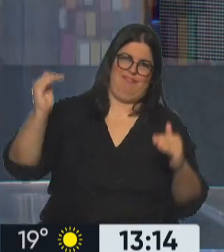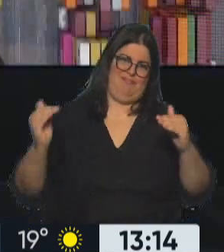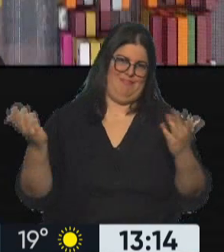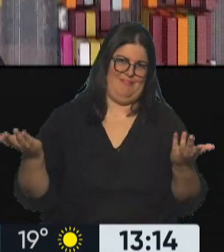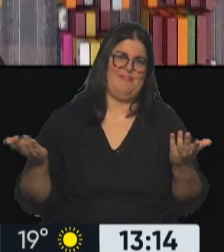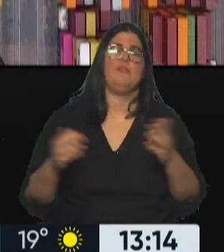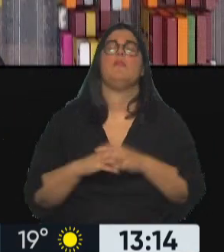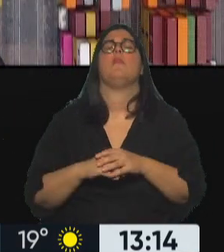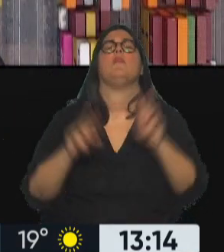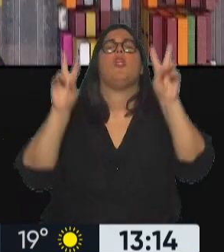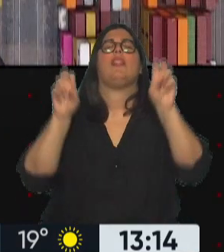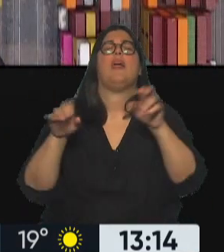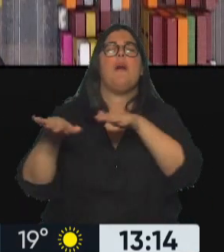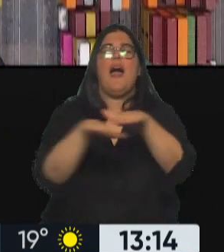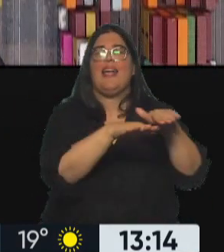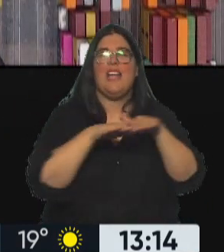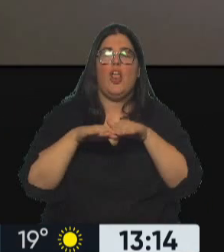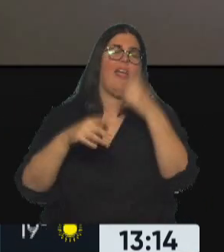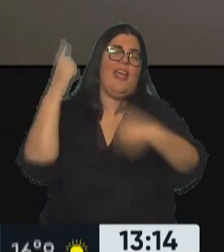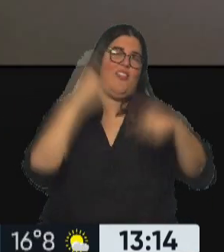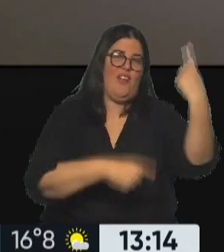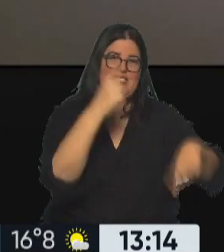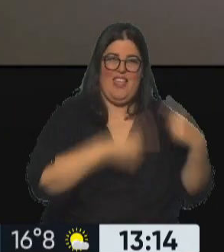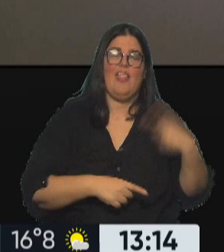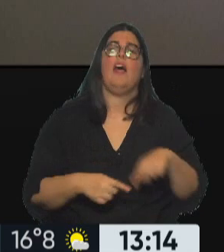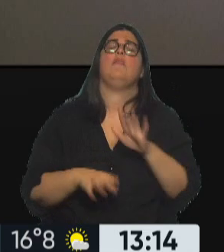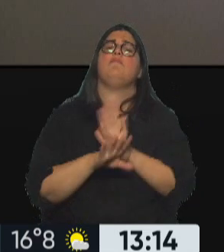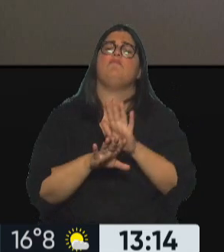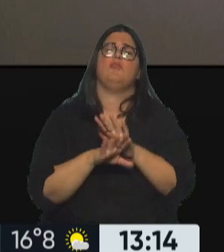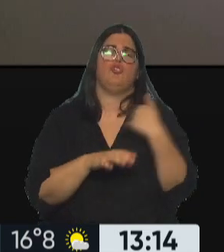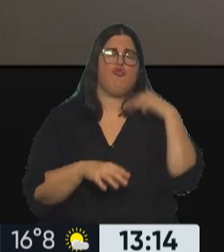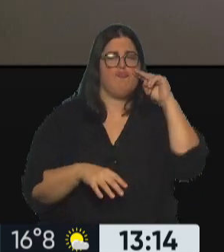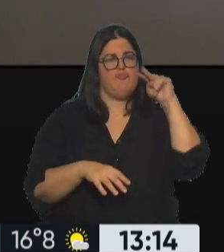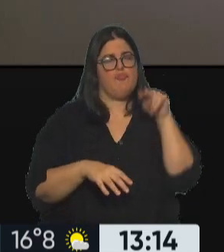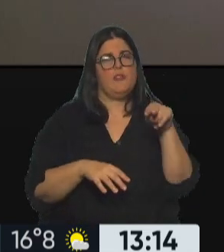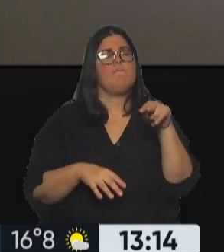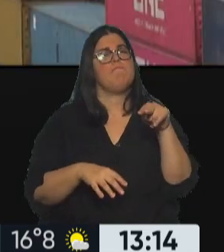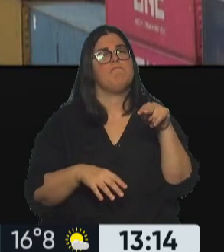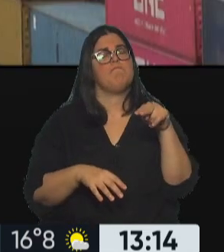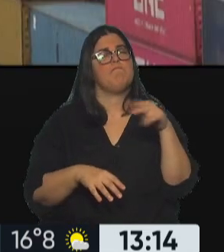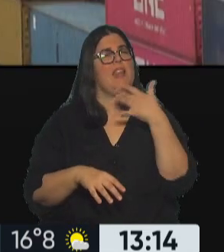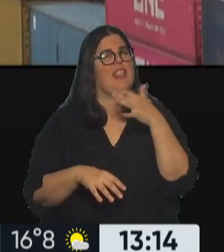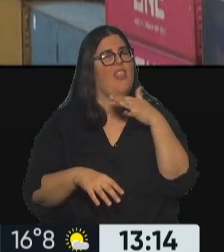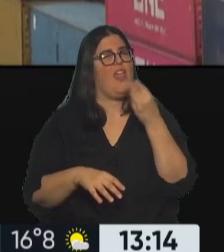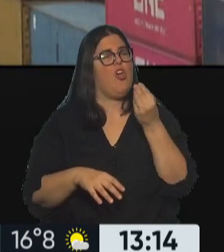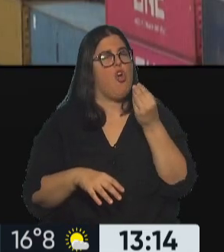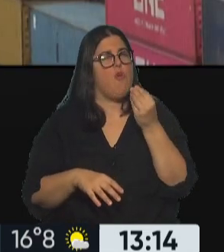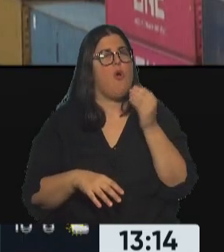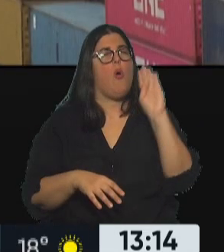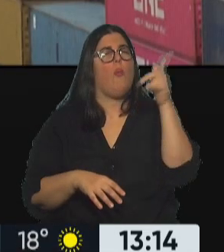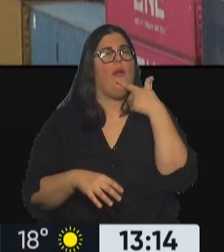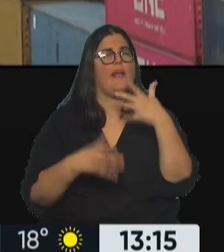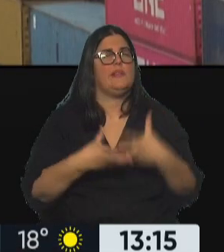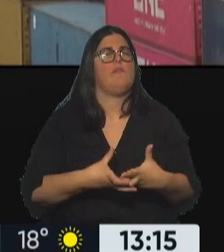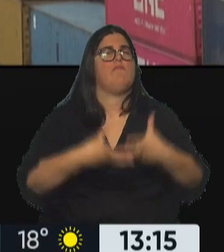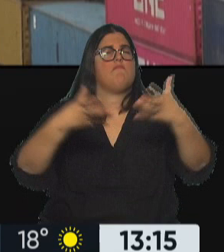de heterogeneidad, mi mirada es que la manera de entender las implicaciones de esta